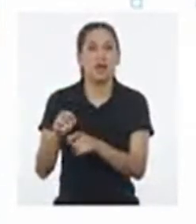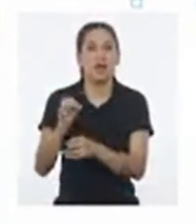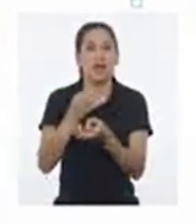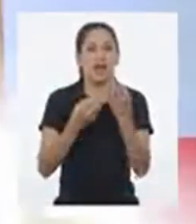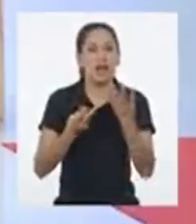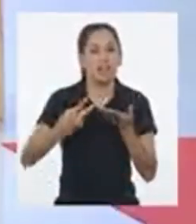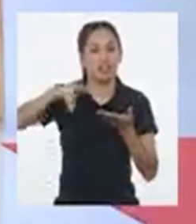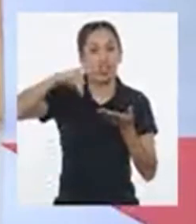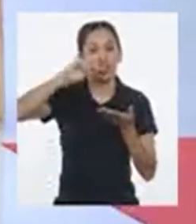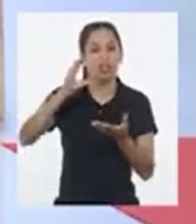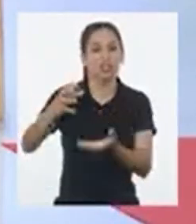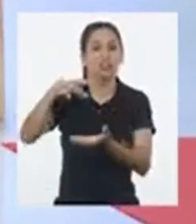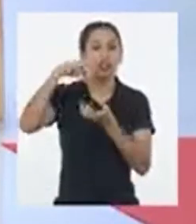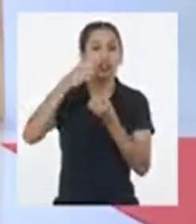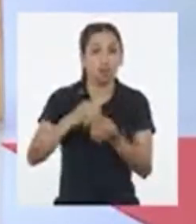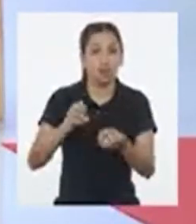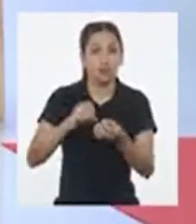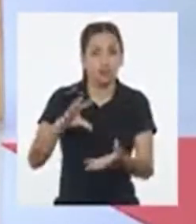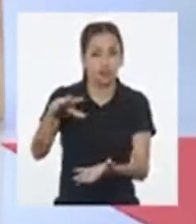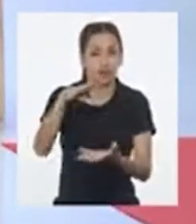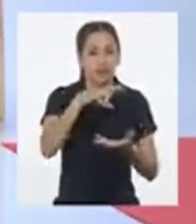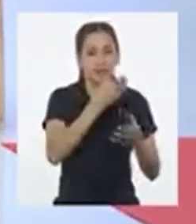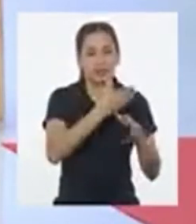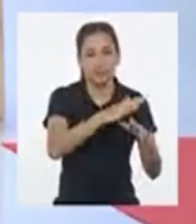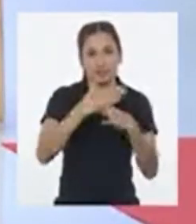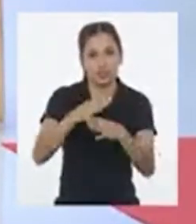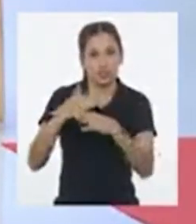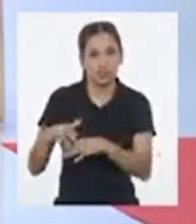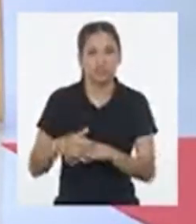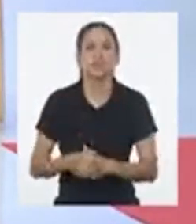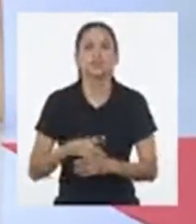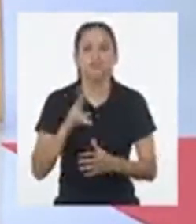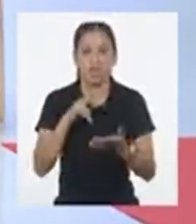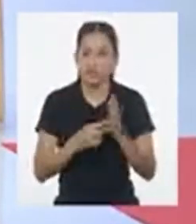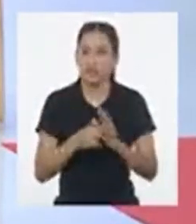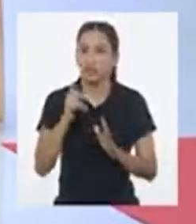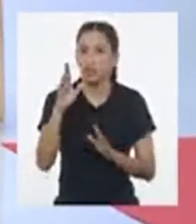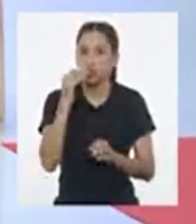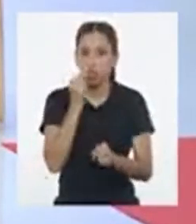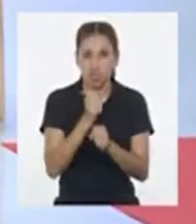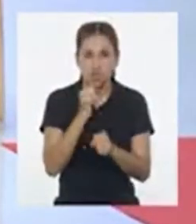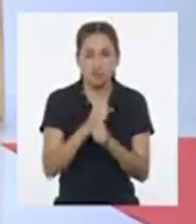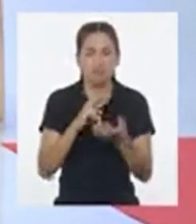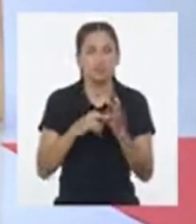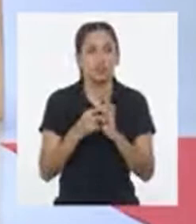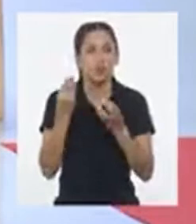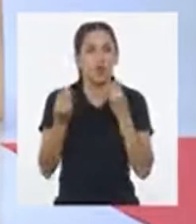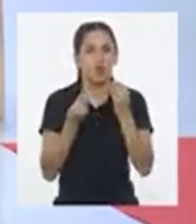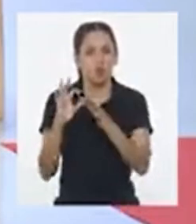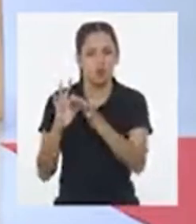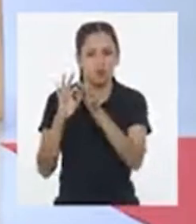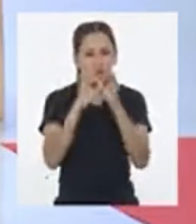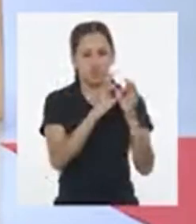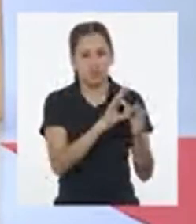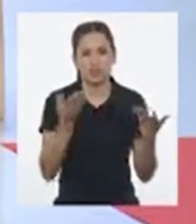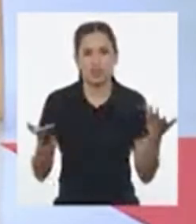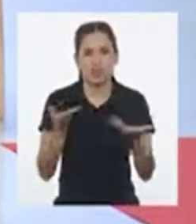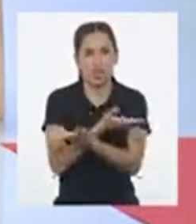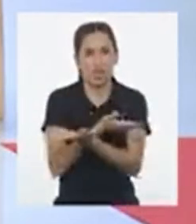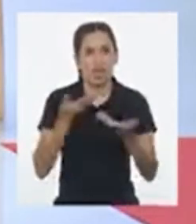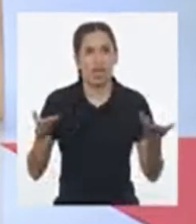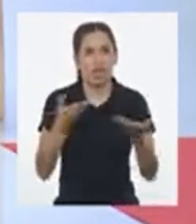tributo. Los tipos de trabajo que existían reflejan claramente cómo funcionaban las relaciones